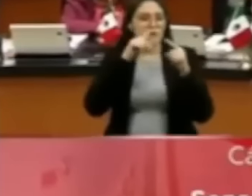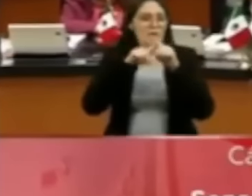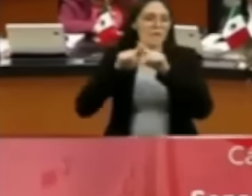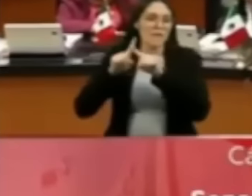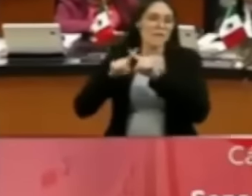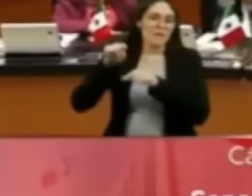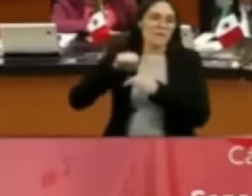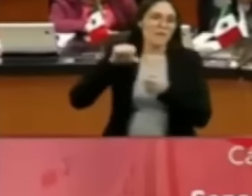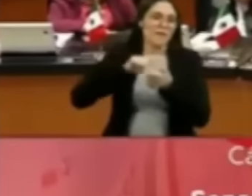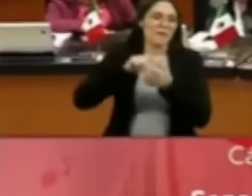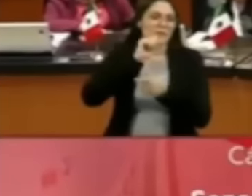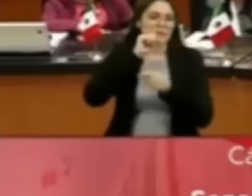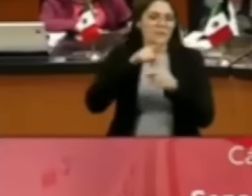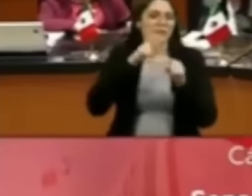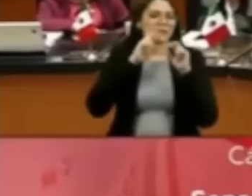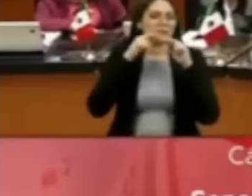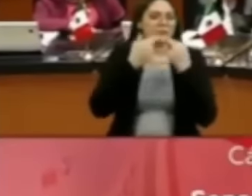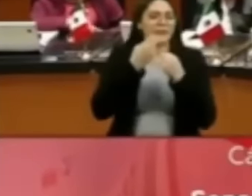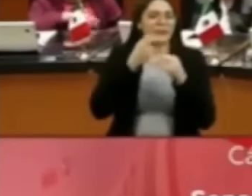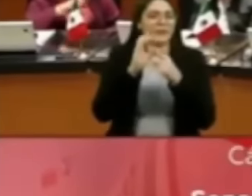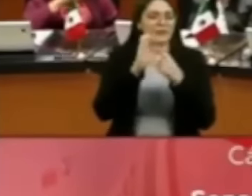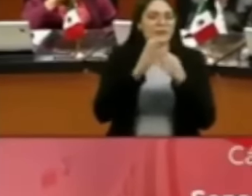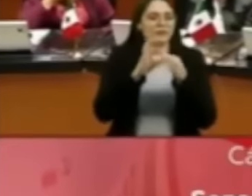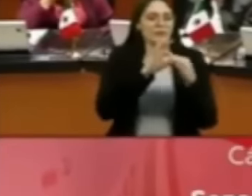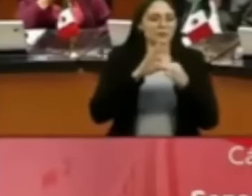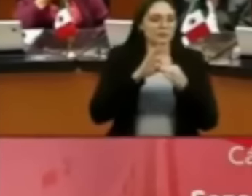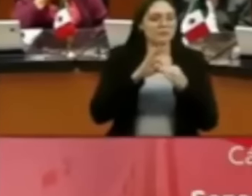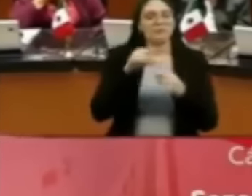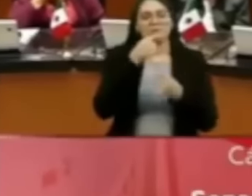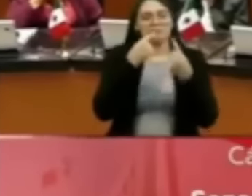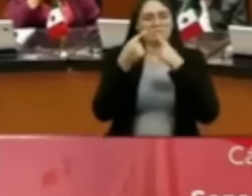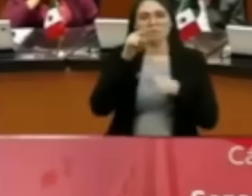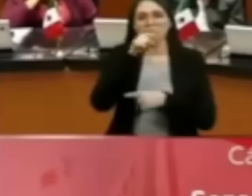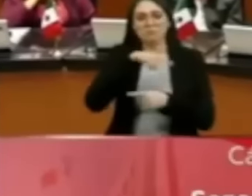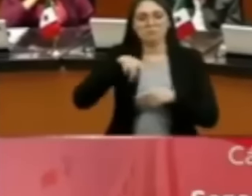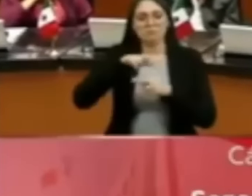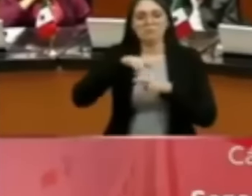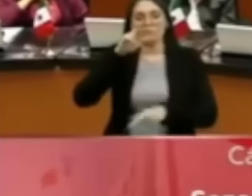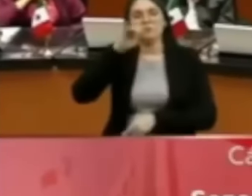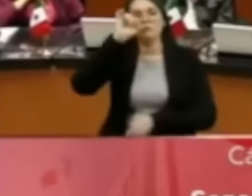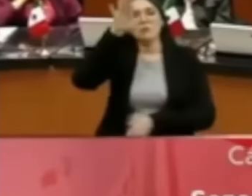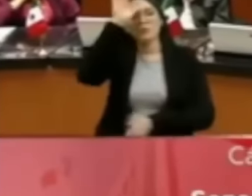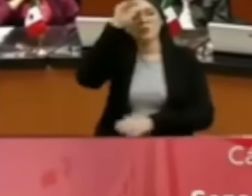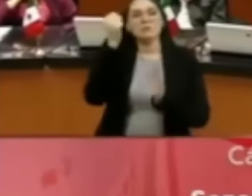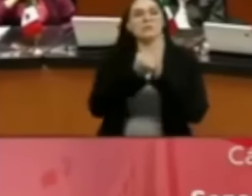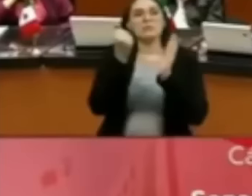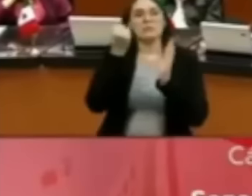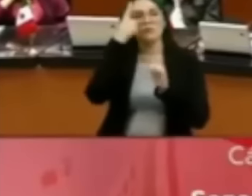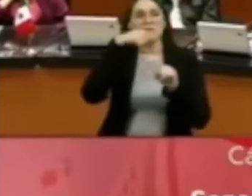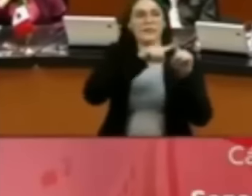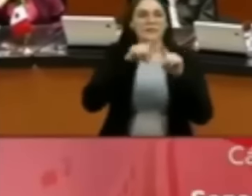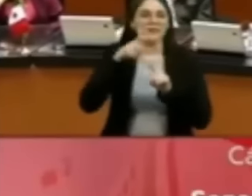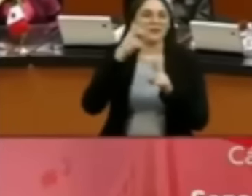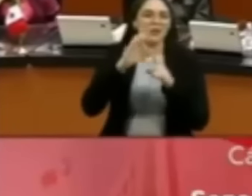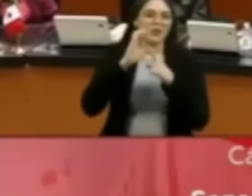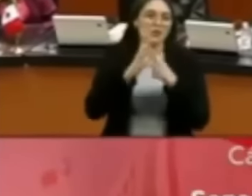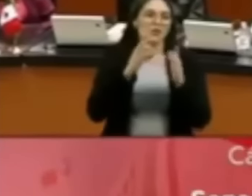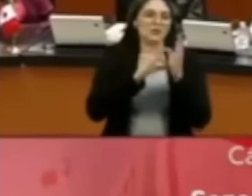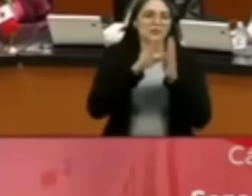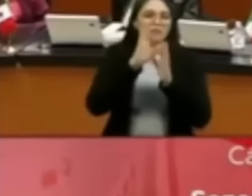estas comisiones ordinarias unidas, fue avalado por la mayoría de las y los integrantes de las Comisiones Ordinarias Unidas de